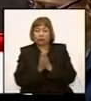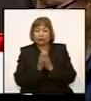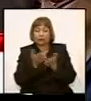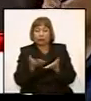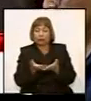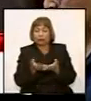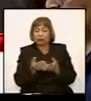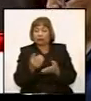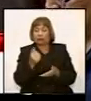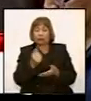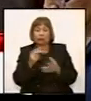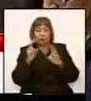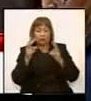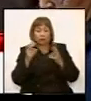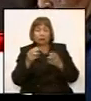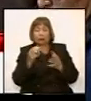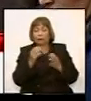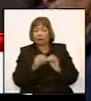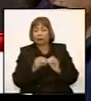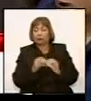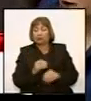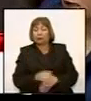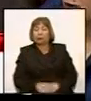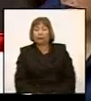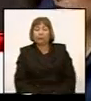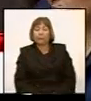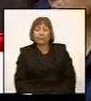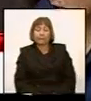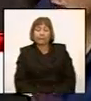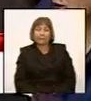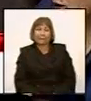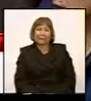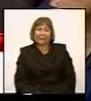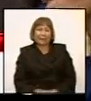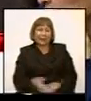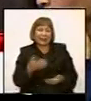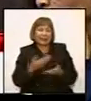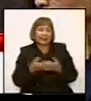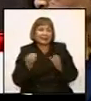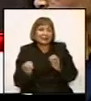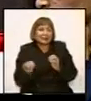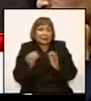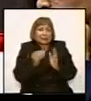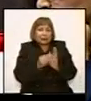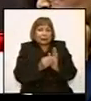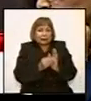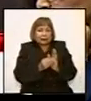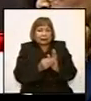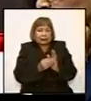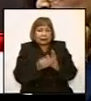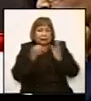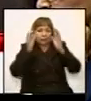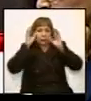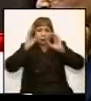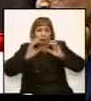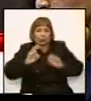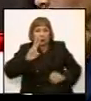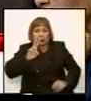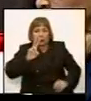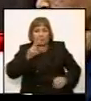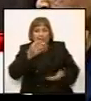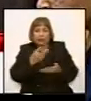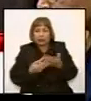a los autores y a la comisión correspondiente de que se considere los acuerdos de ambas